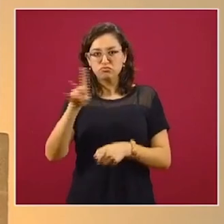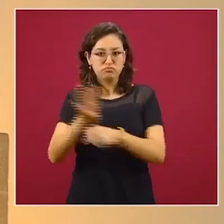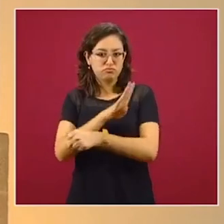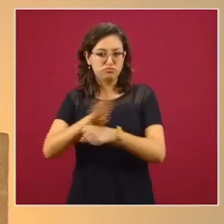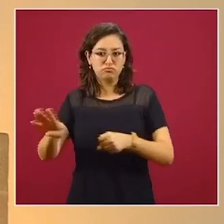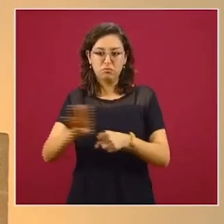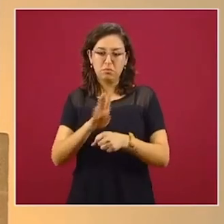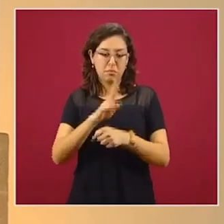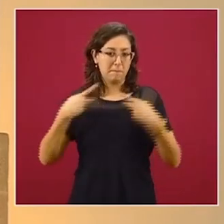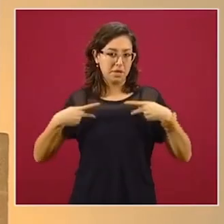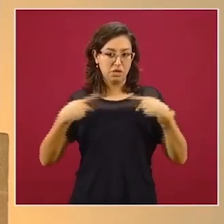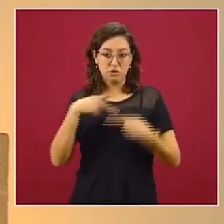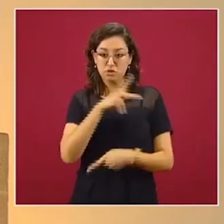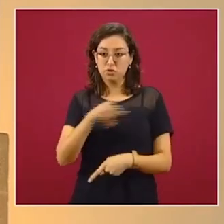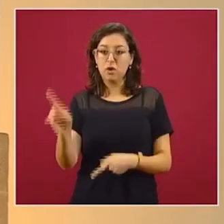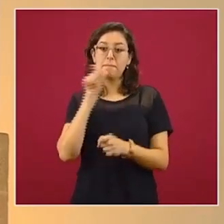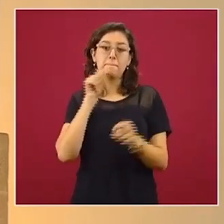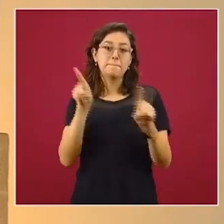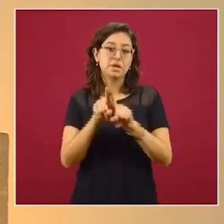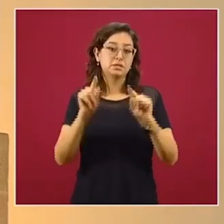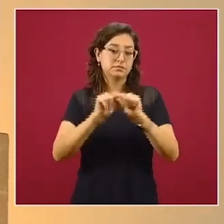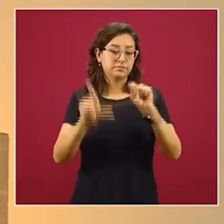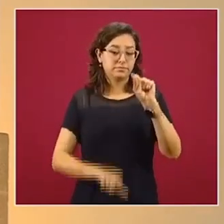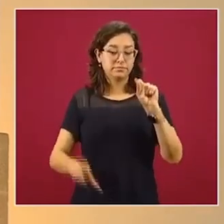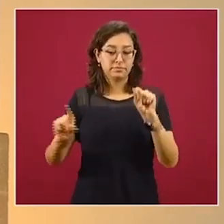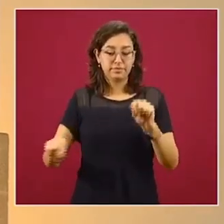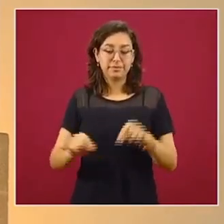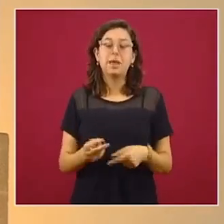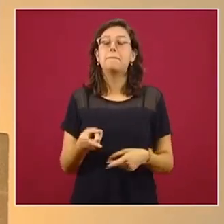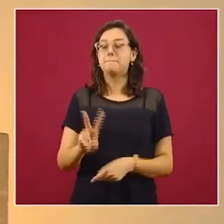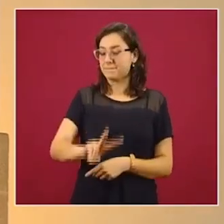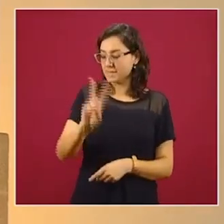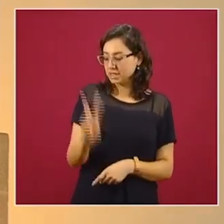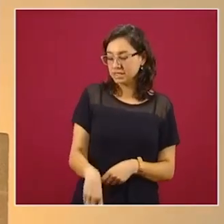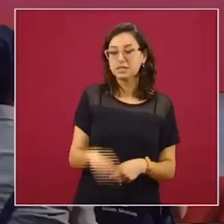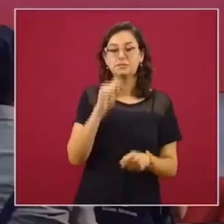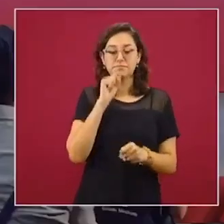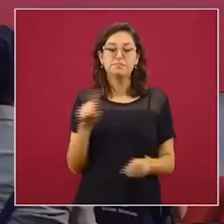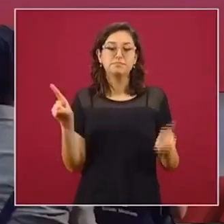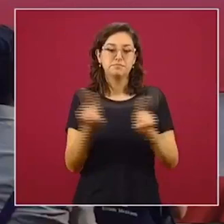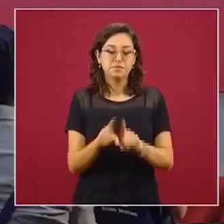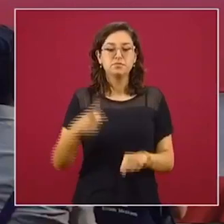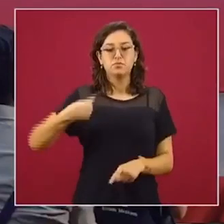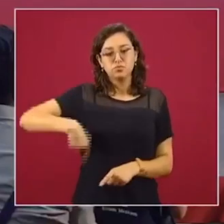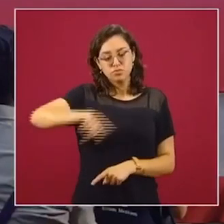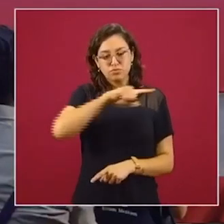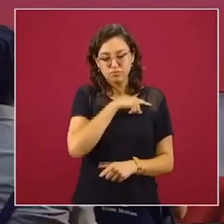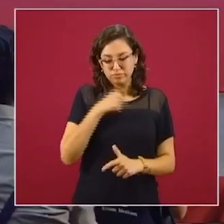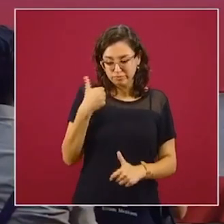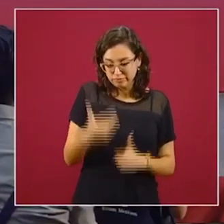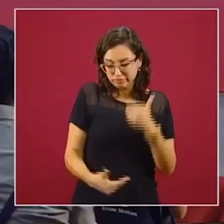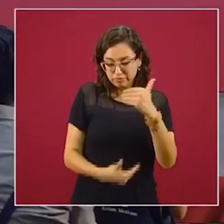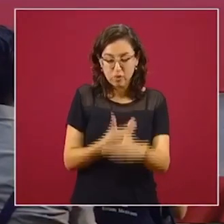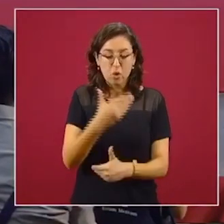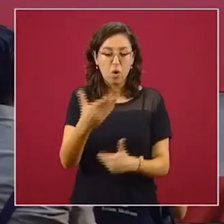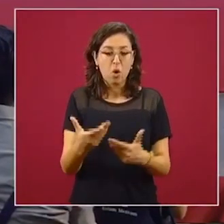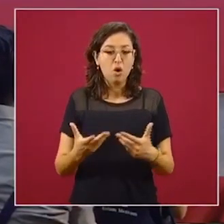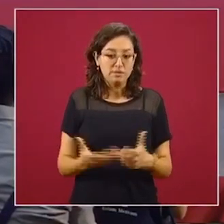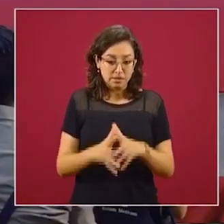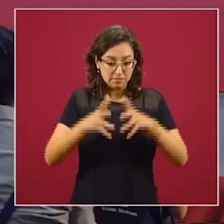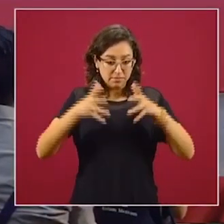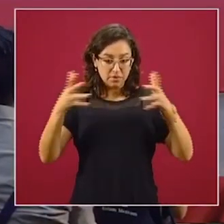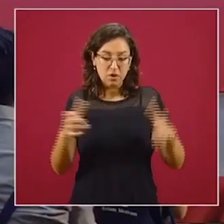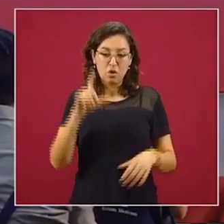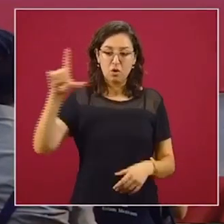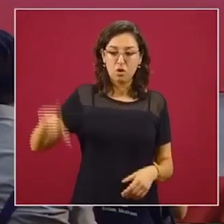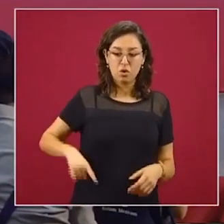todas ya todo el país por una parte también por supuesto que estaremos creciendo de tal forma que podamos trabajar tanto con el